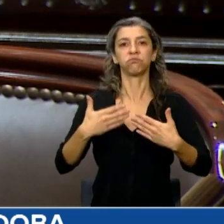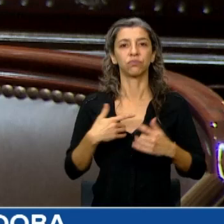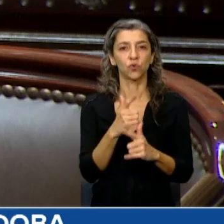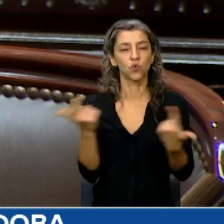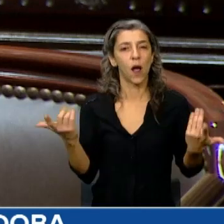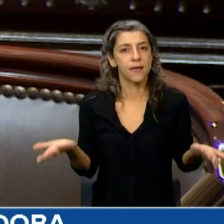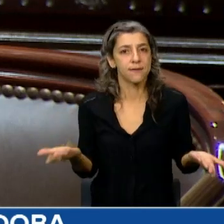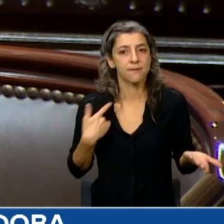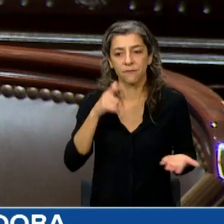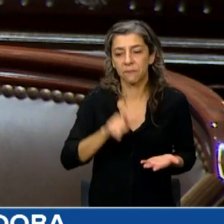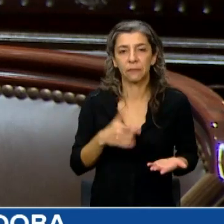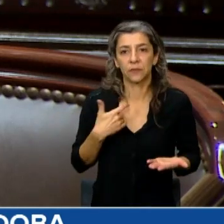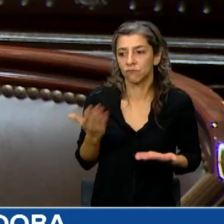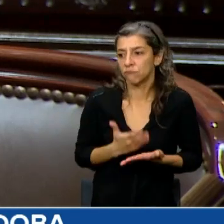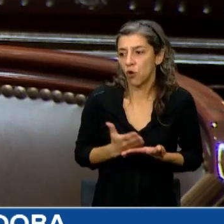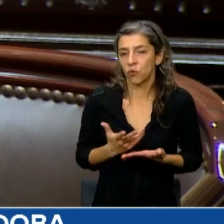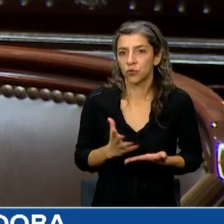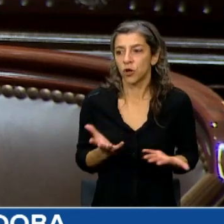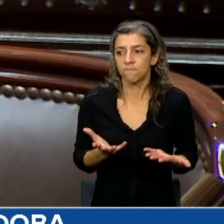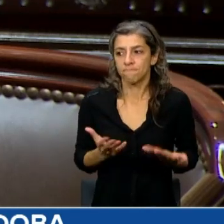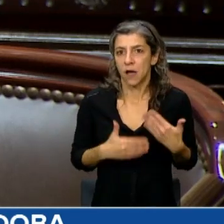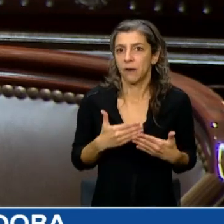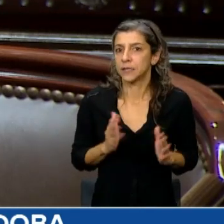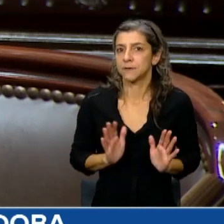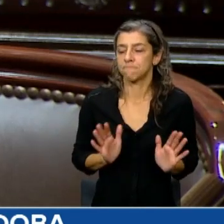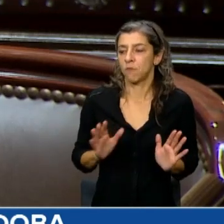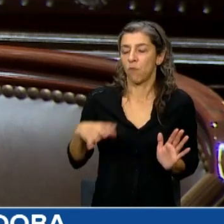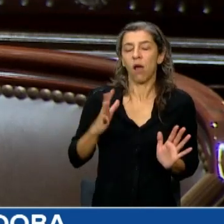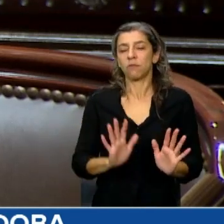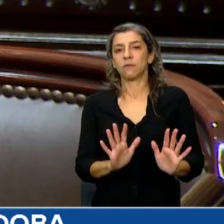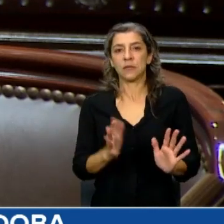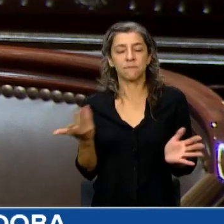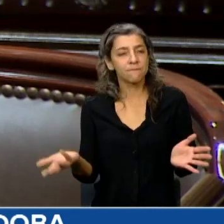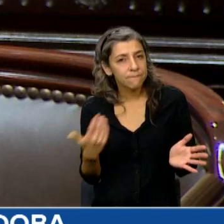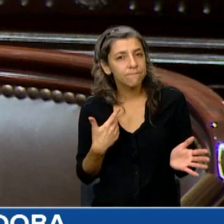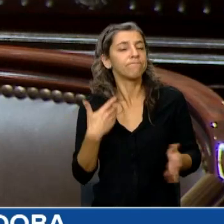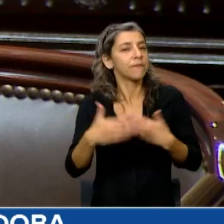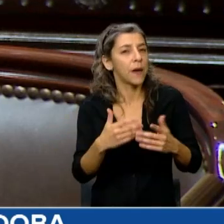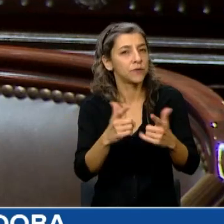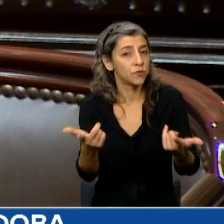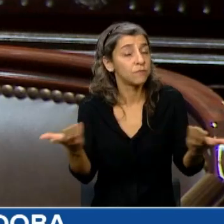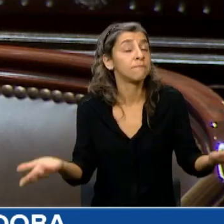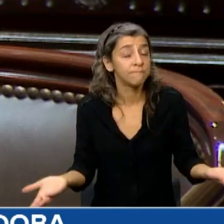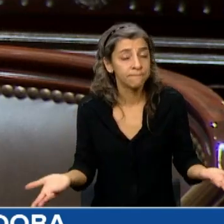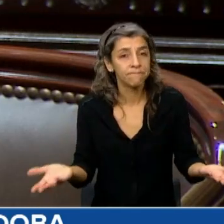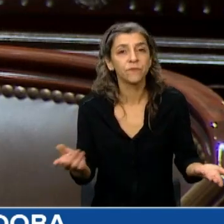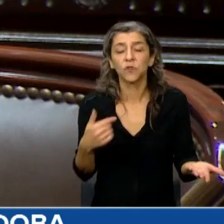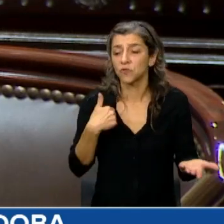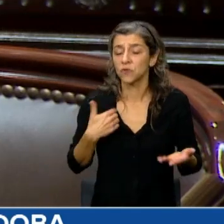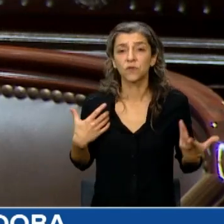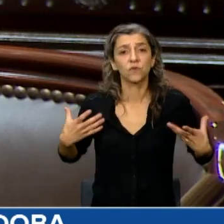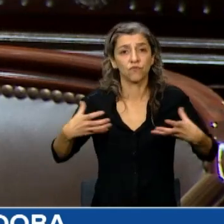al productor para seguir avanzando y progresando con su actividad productiva. Como integrantes del